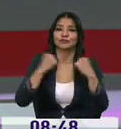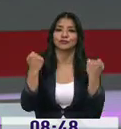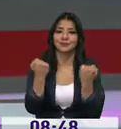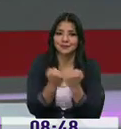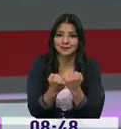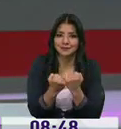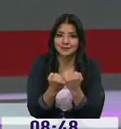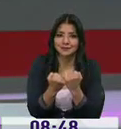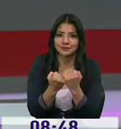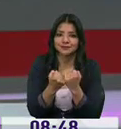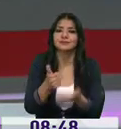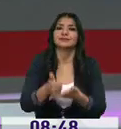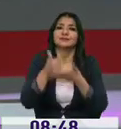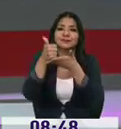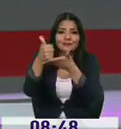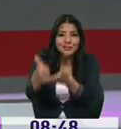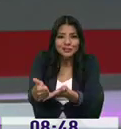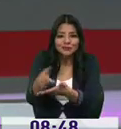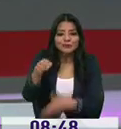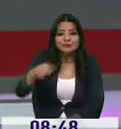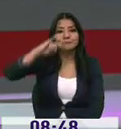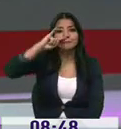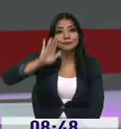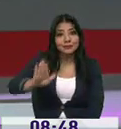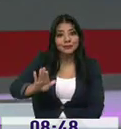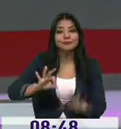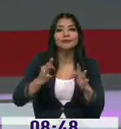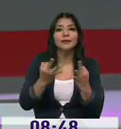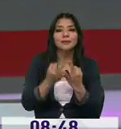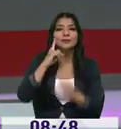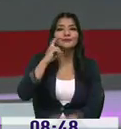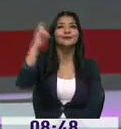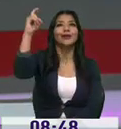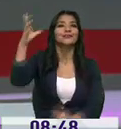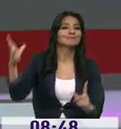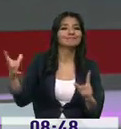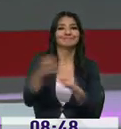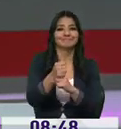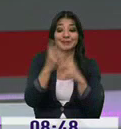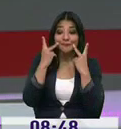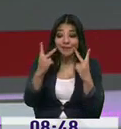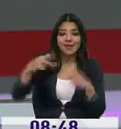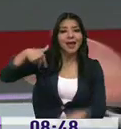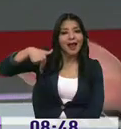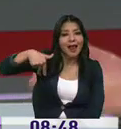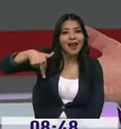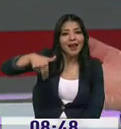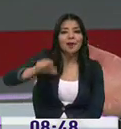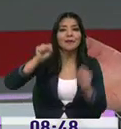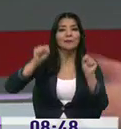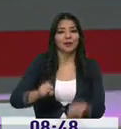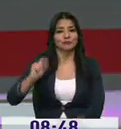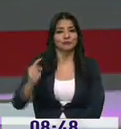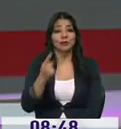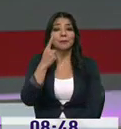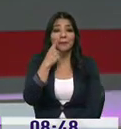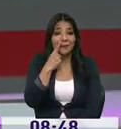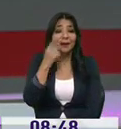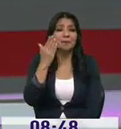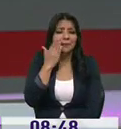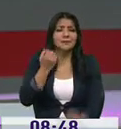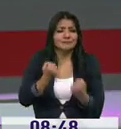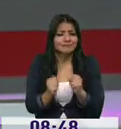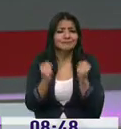poder ayudarle a que él y la familia cumplan un sueño de verle y darle mejores días. Uno como padre hace lo